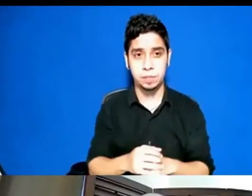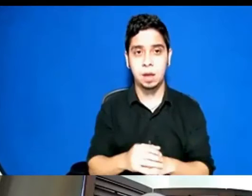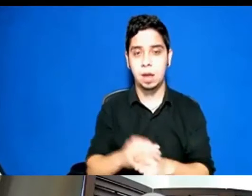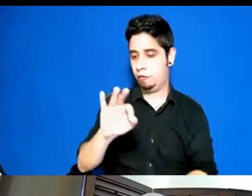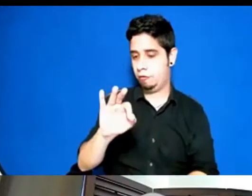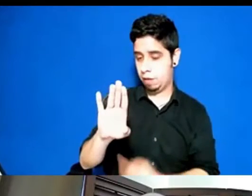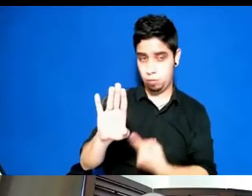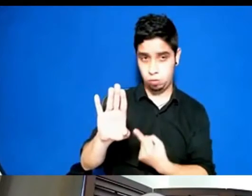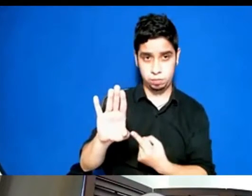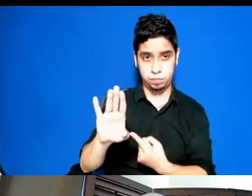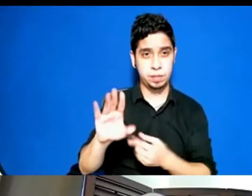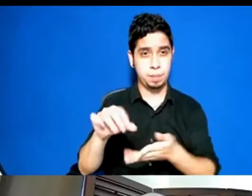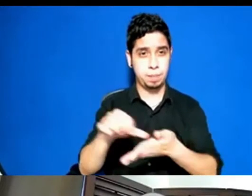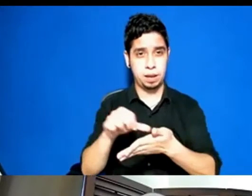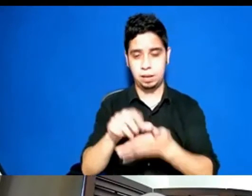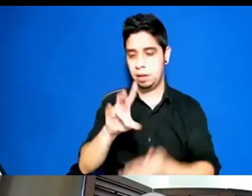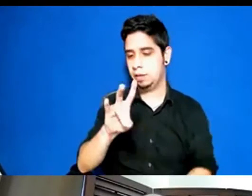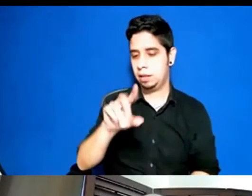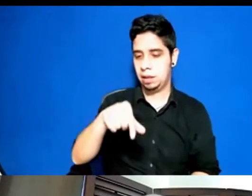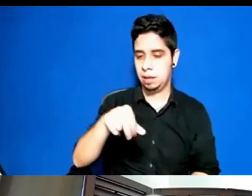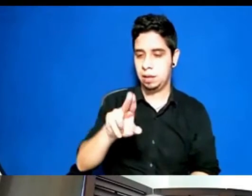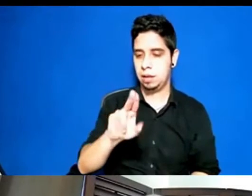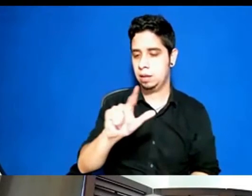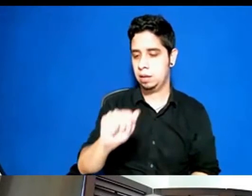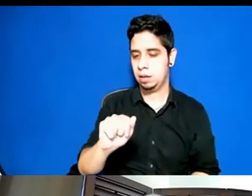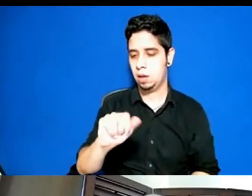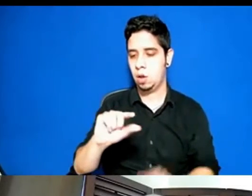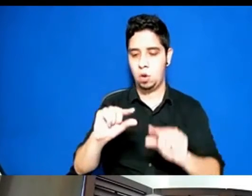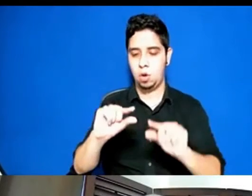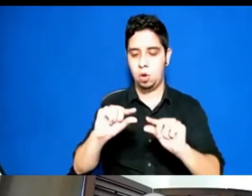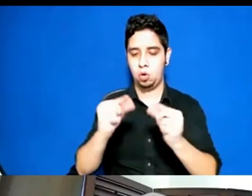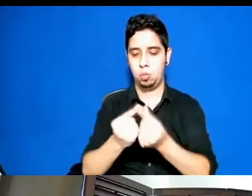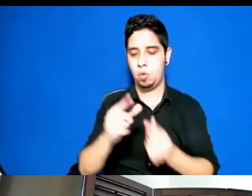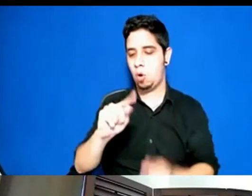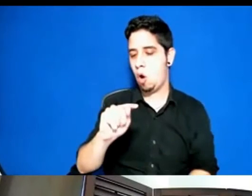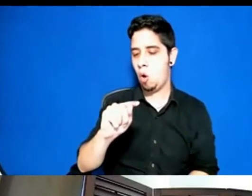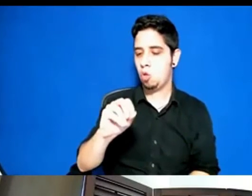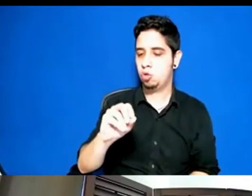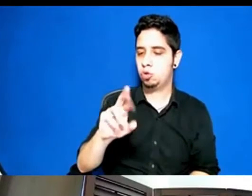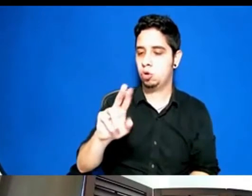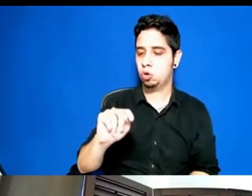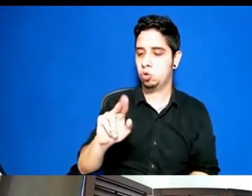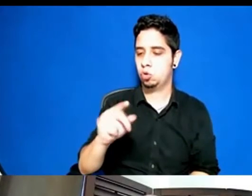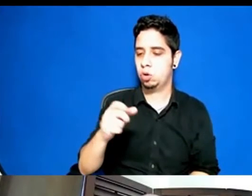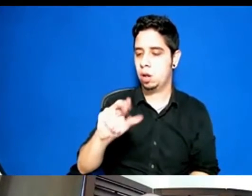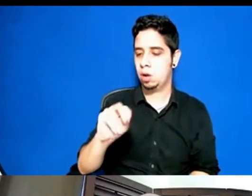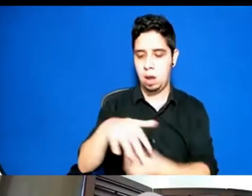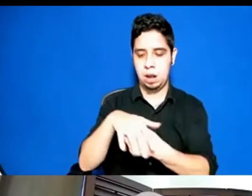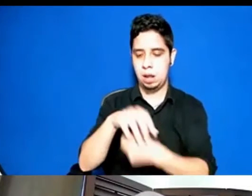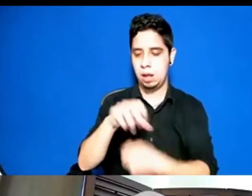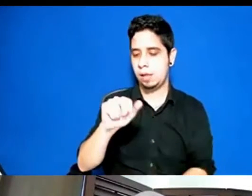de Siete Quillas, Grupo Tortuguero de San Juan. Ok. Ok. Puerto Rico